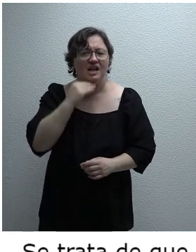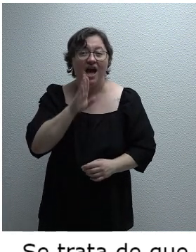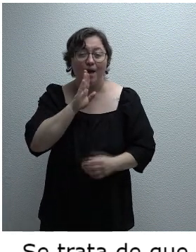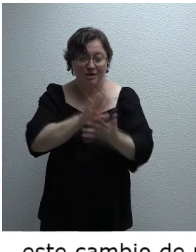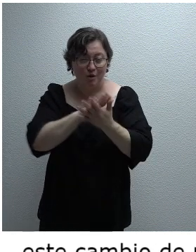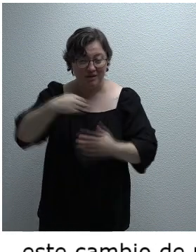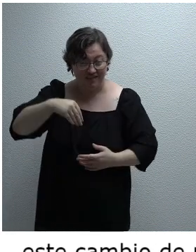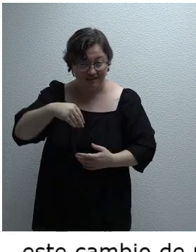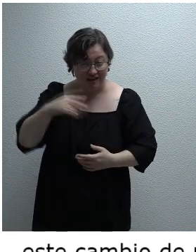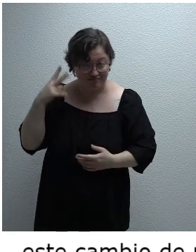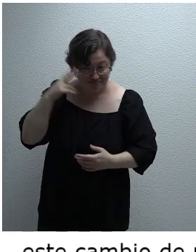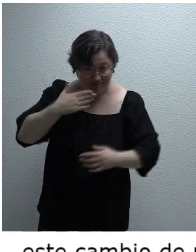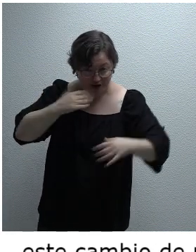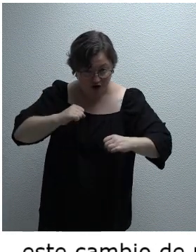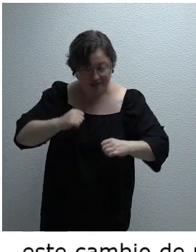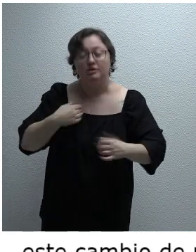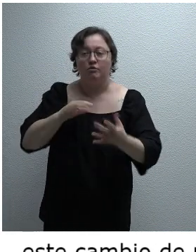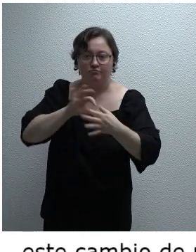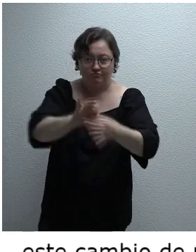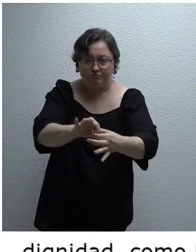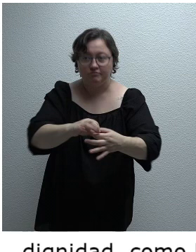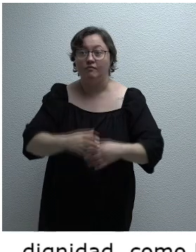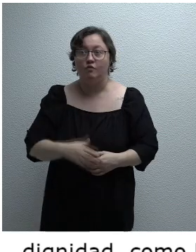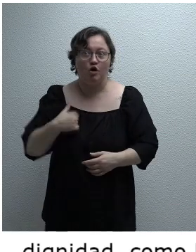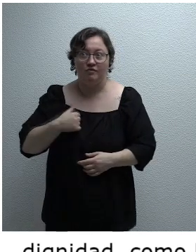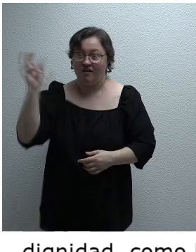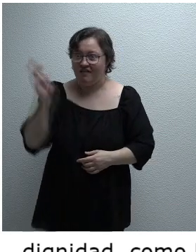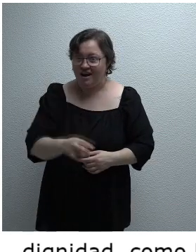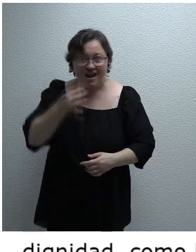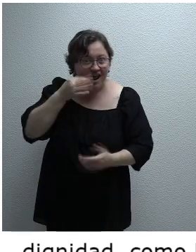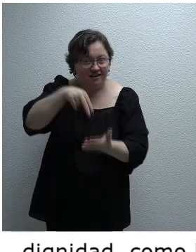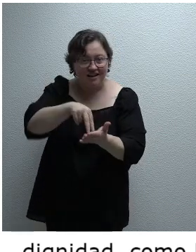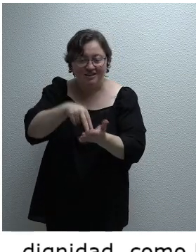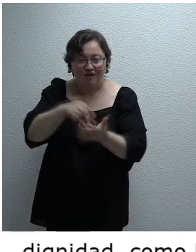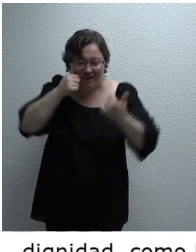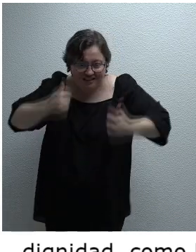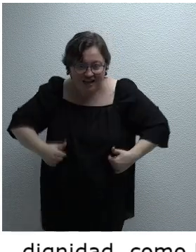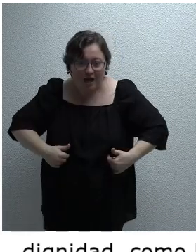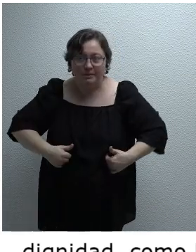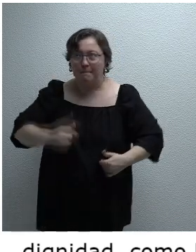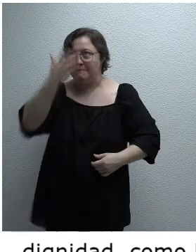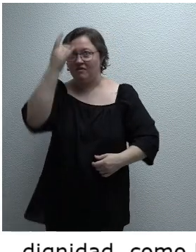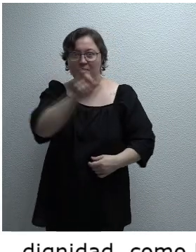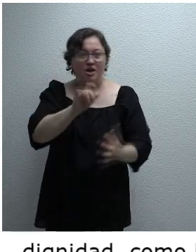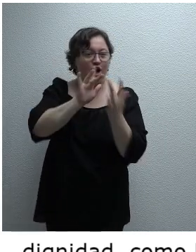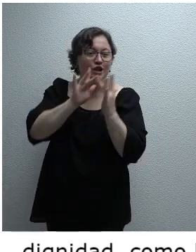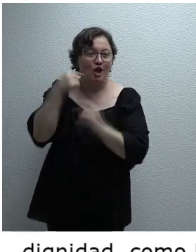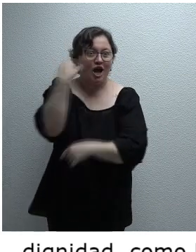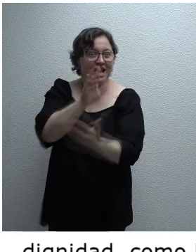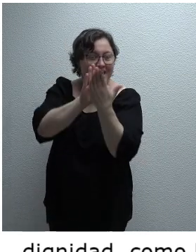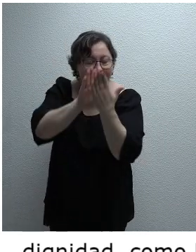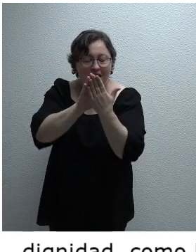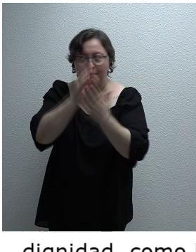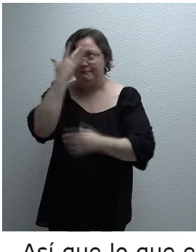Ángel. Así que yo lo que estoy es encantada de estar presente aquí físicamente y recuperar el contacto personal, pero no